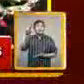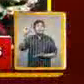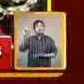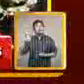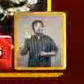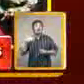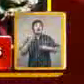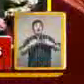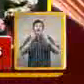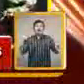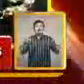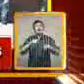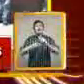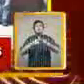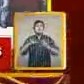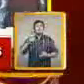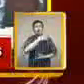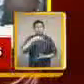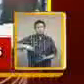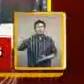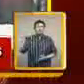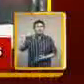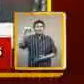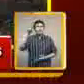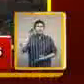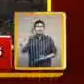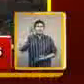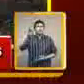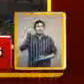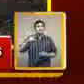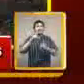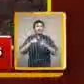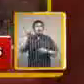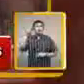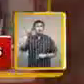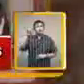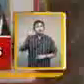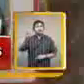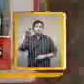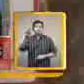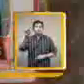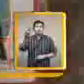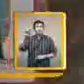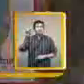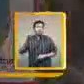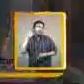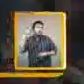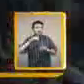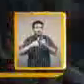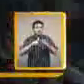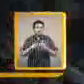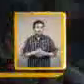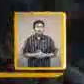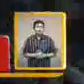estos barrios? Ha sido el presidente del Banco Interamericano de Desarrollo, el señor Luis Alberto Moreno. Vamos a escuchar las palabras del presidente del BID. Es